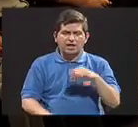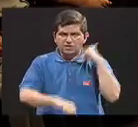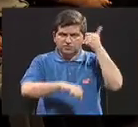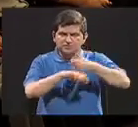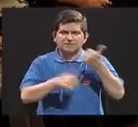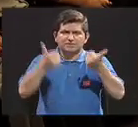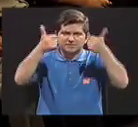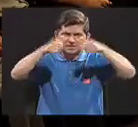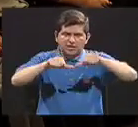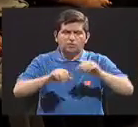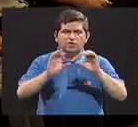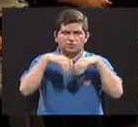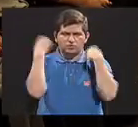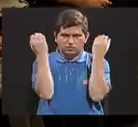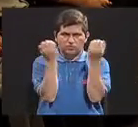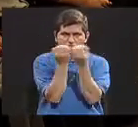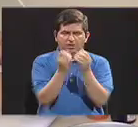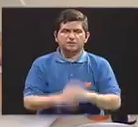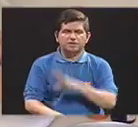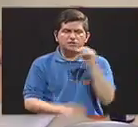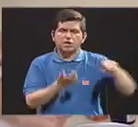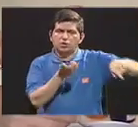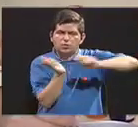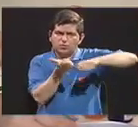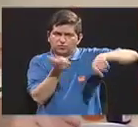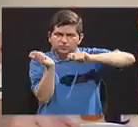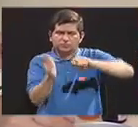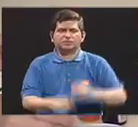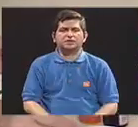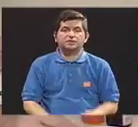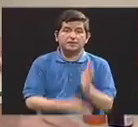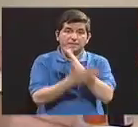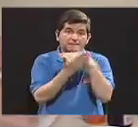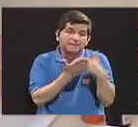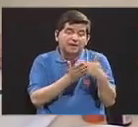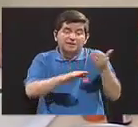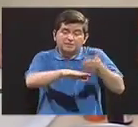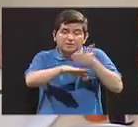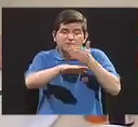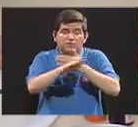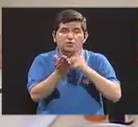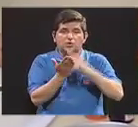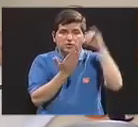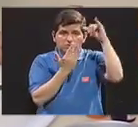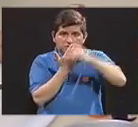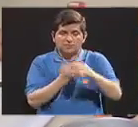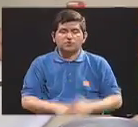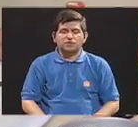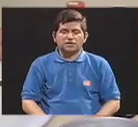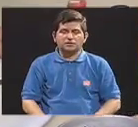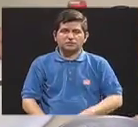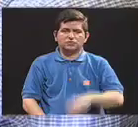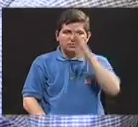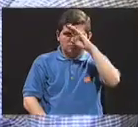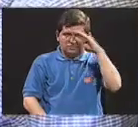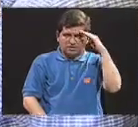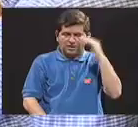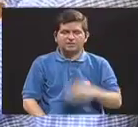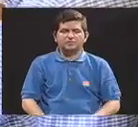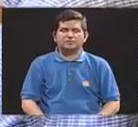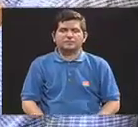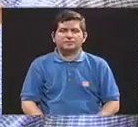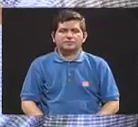felicitar convenios con organizaciones y municipalidades como parte de los avances del proyecto estrella de Chinchilla